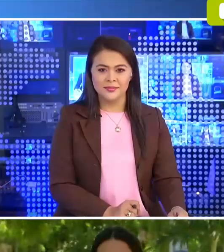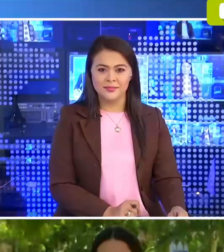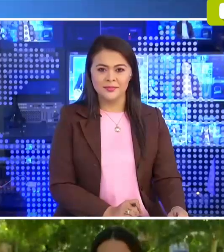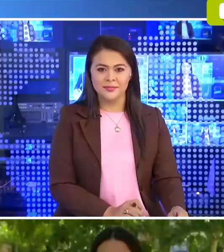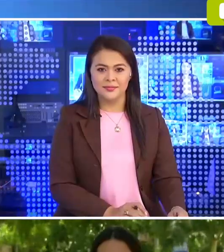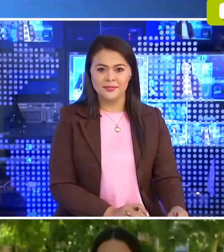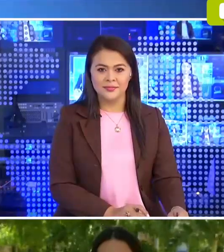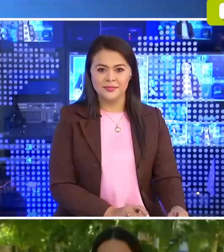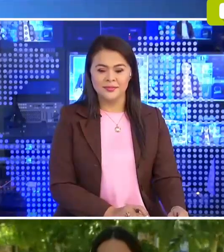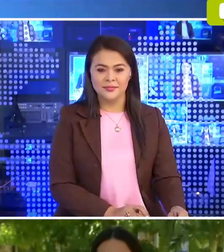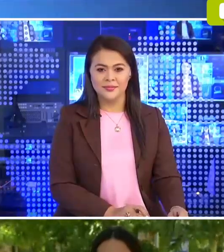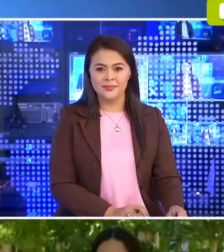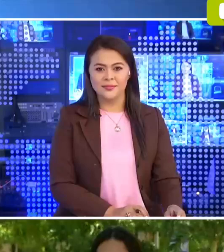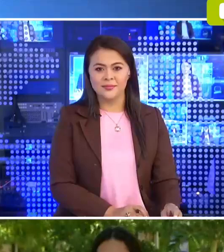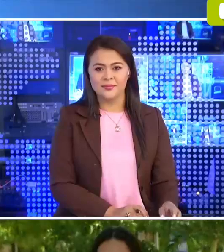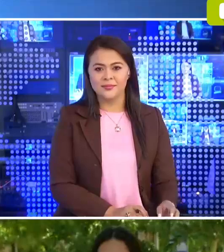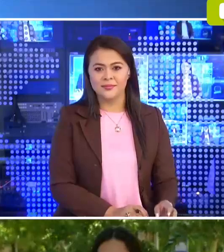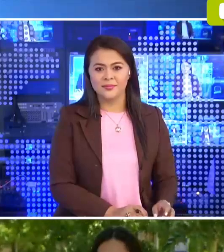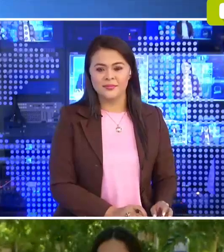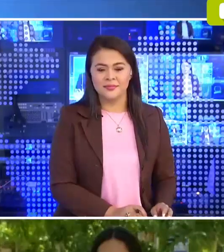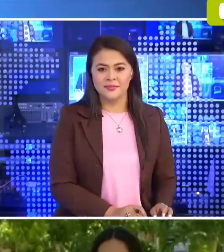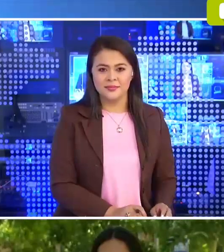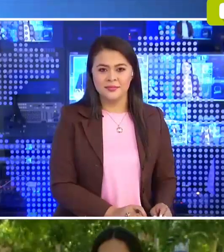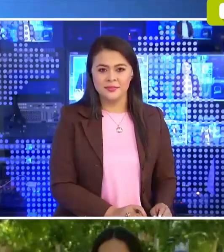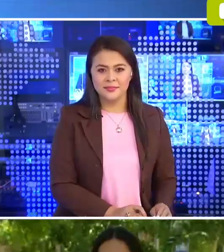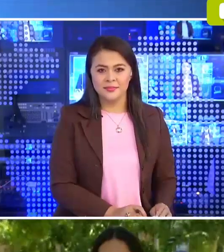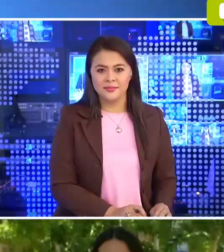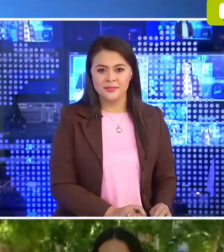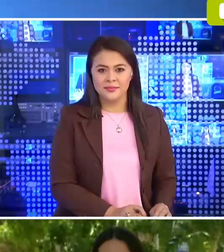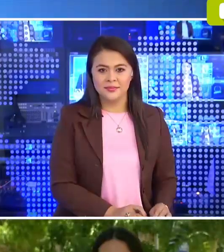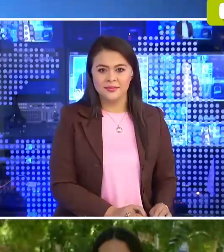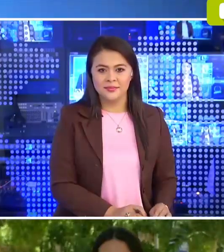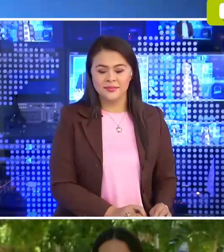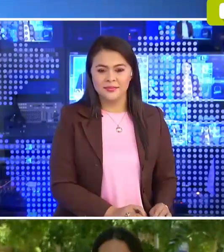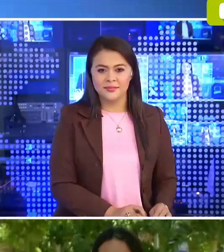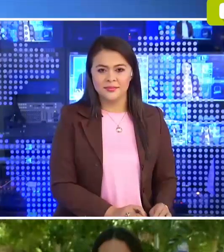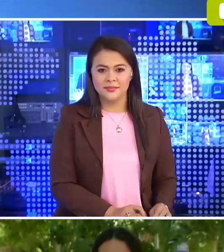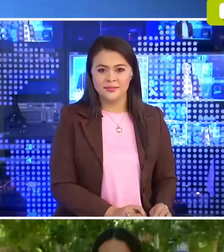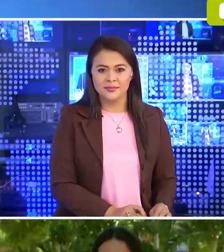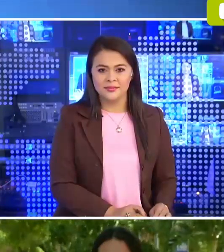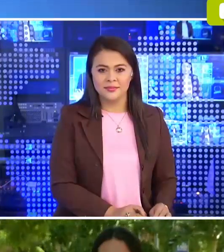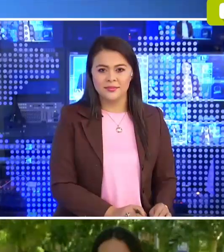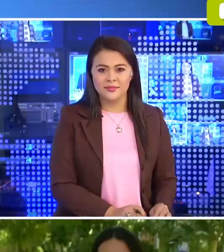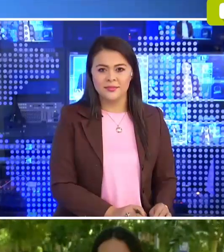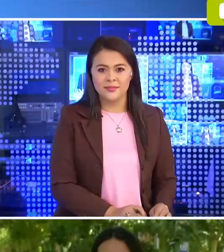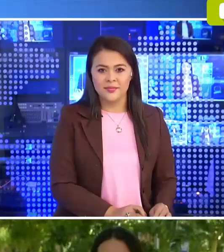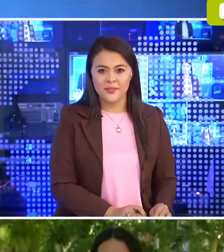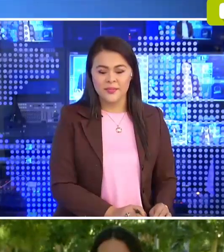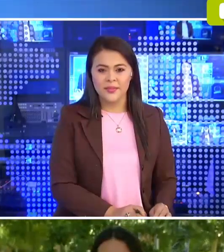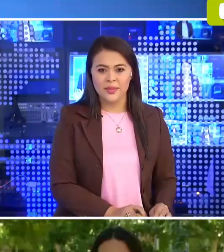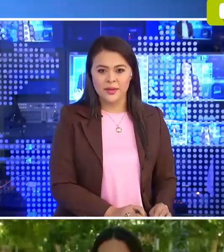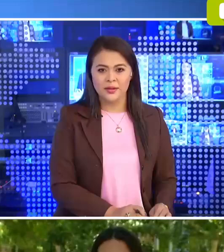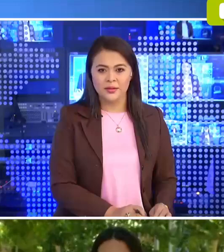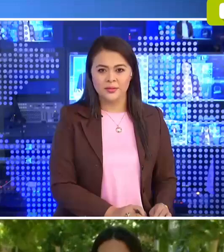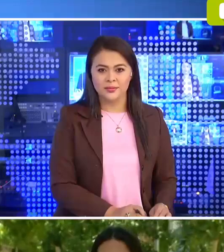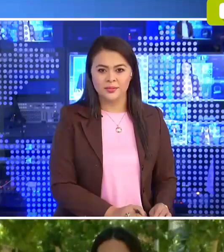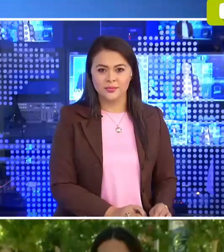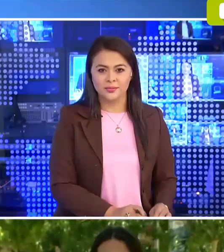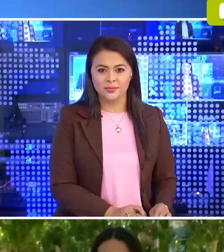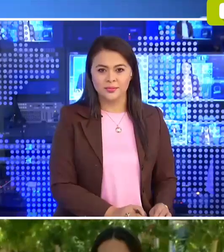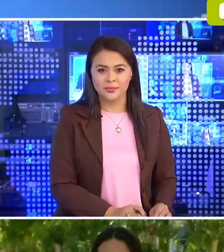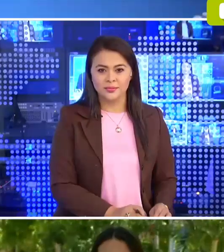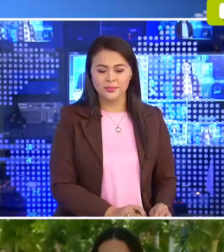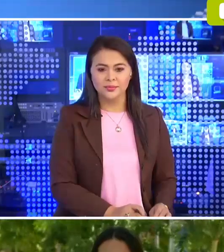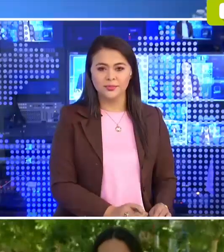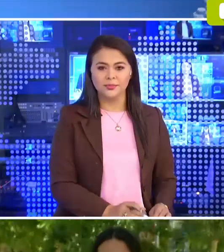Así es, y seguimos con más información de Norte de Santander. No sin antes recordarles, Eliana, a todos los televidentes la importancia de ser responsables con el